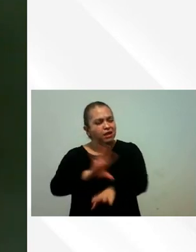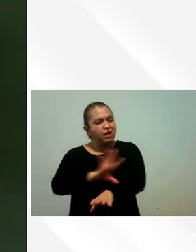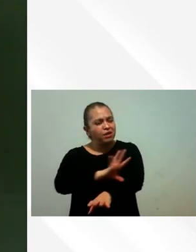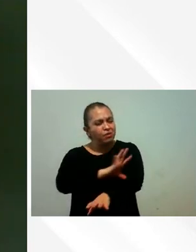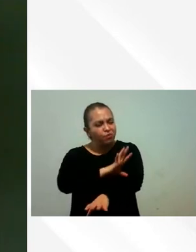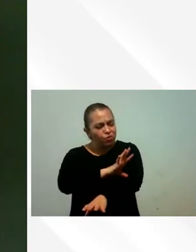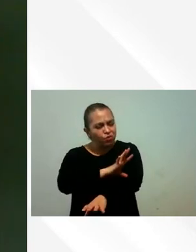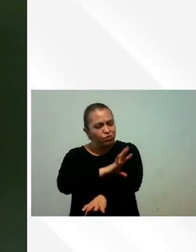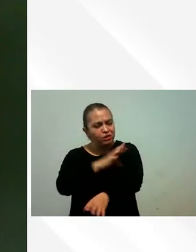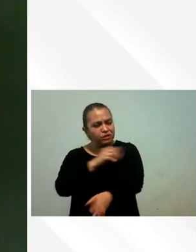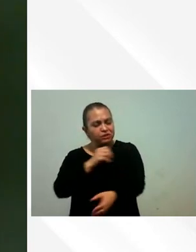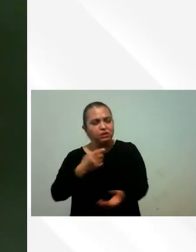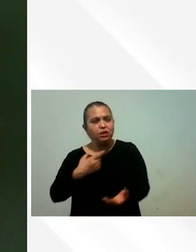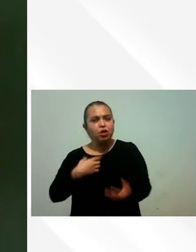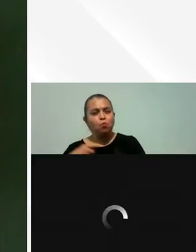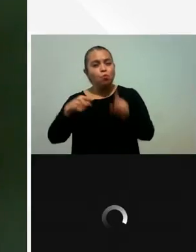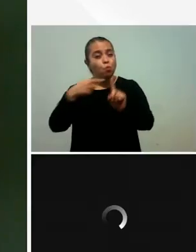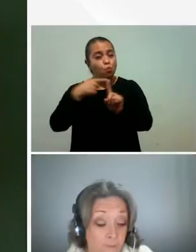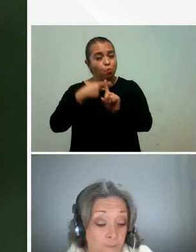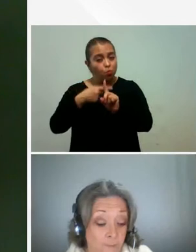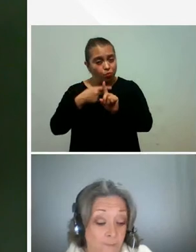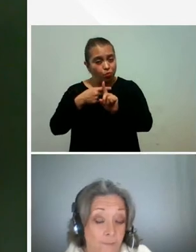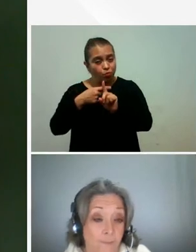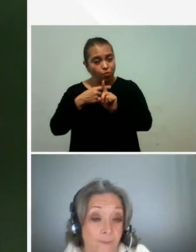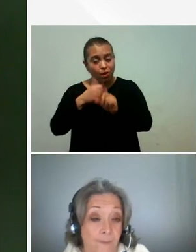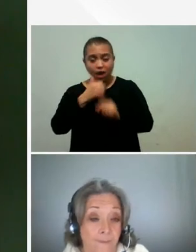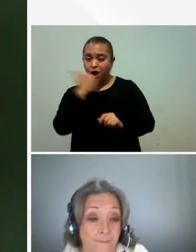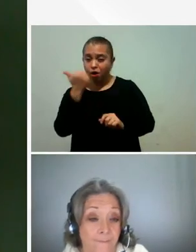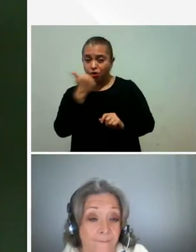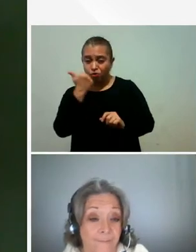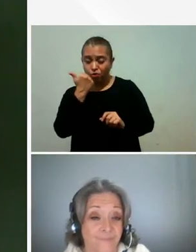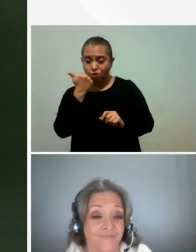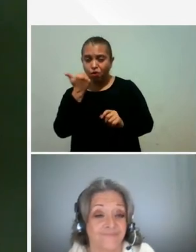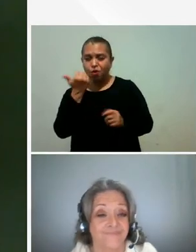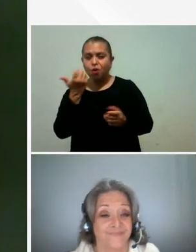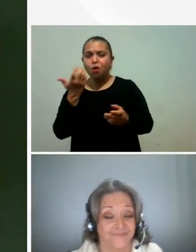los estudiantes durante el proceso de aprendizaje?